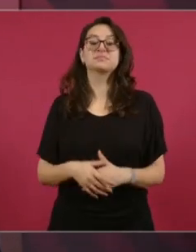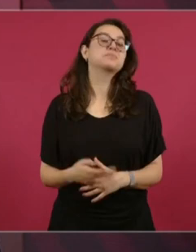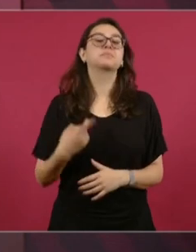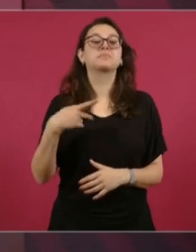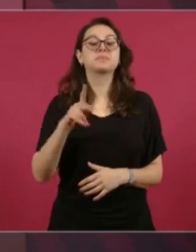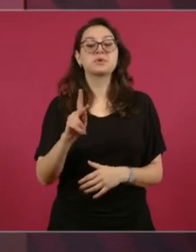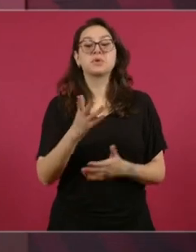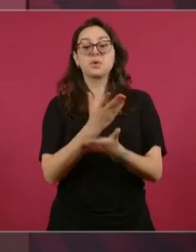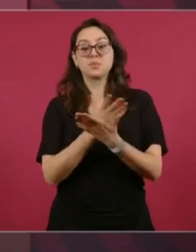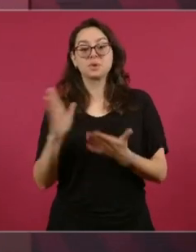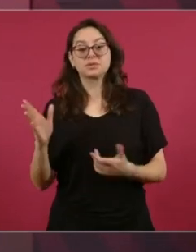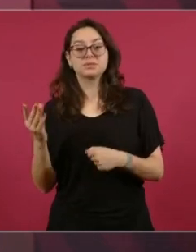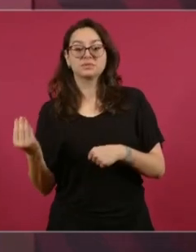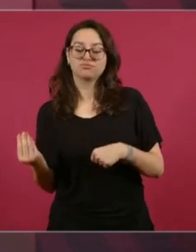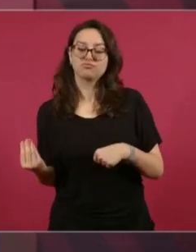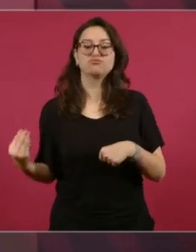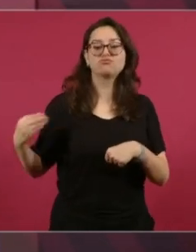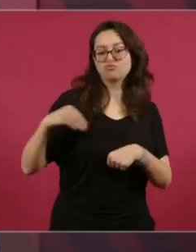complementó con algo que